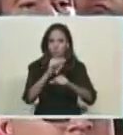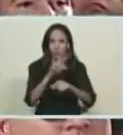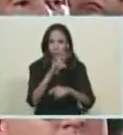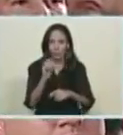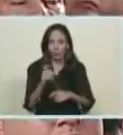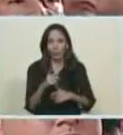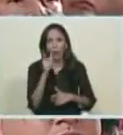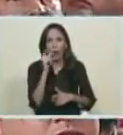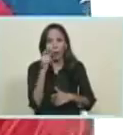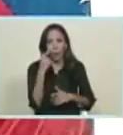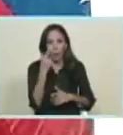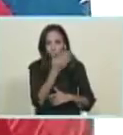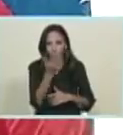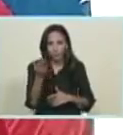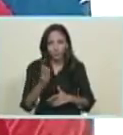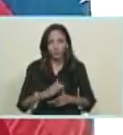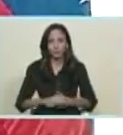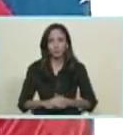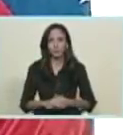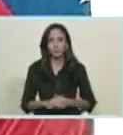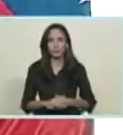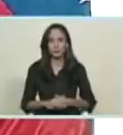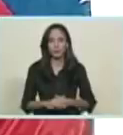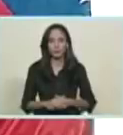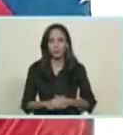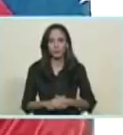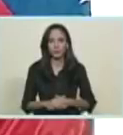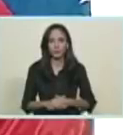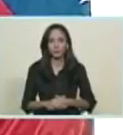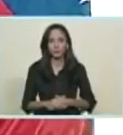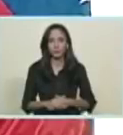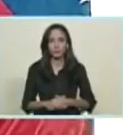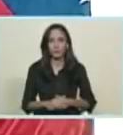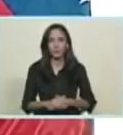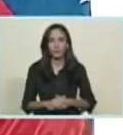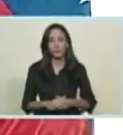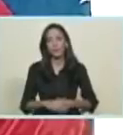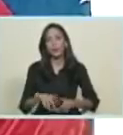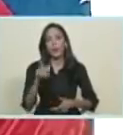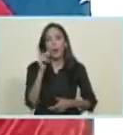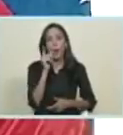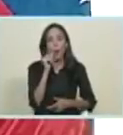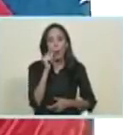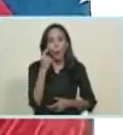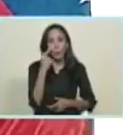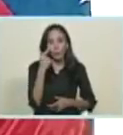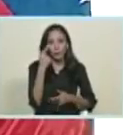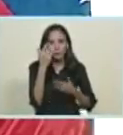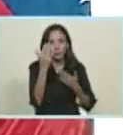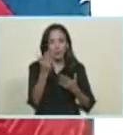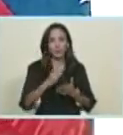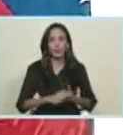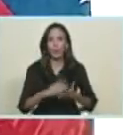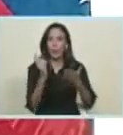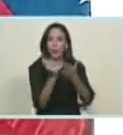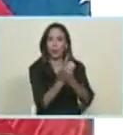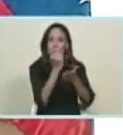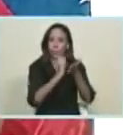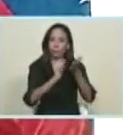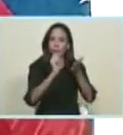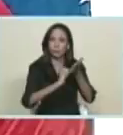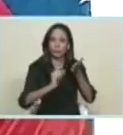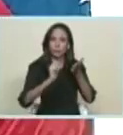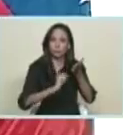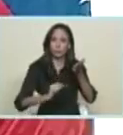maestro Pérez Arcay, compañero, maestro Pérez Arcay nos ha traído un regalo. Acaba de editar este libro, así lo entiendo,